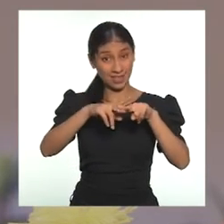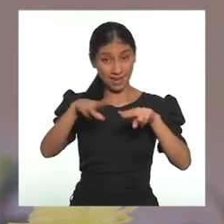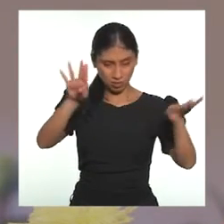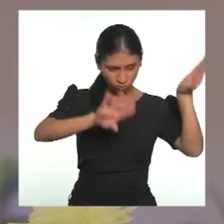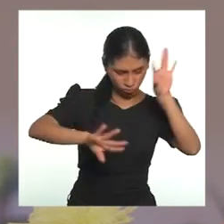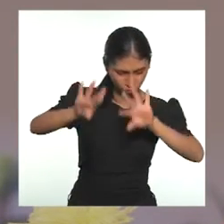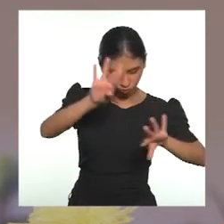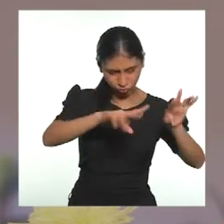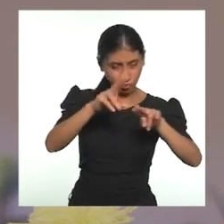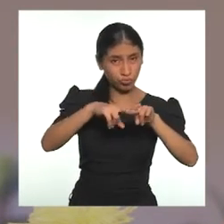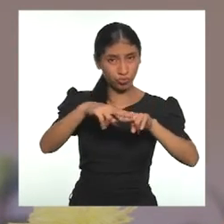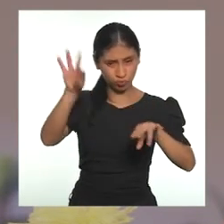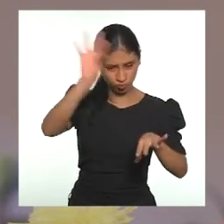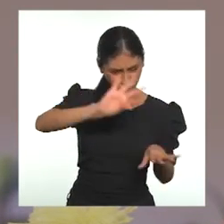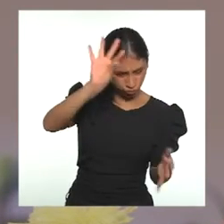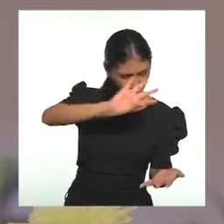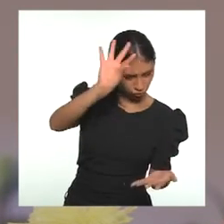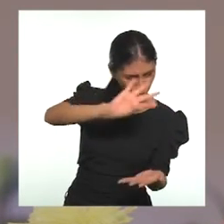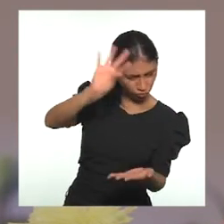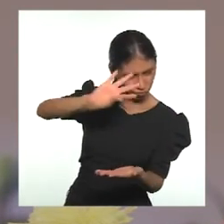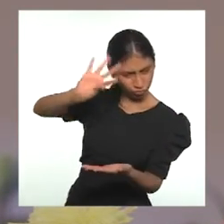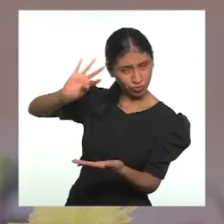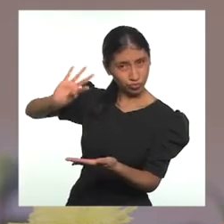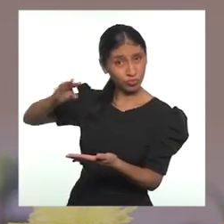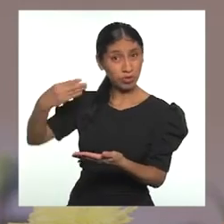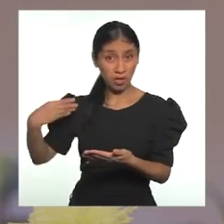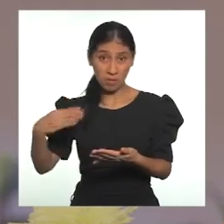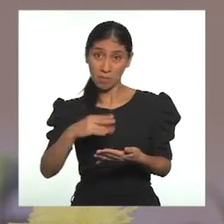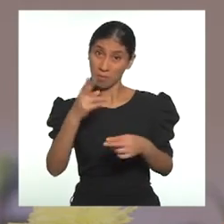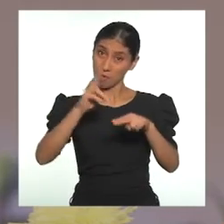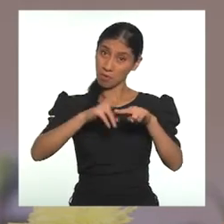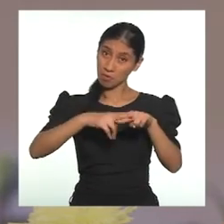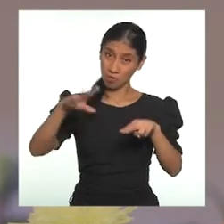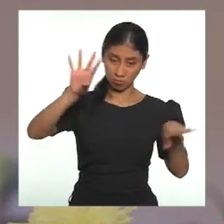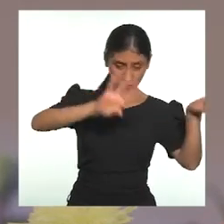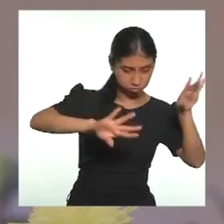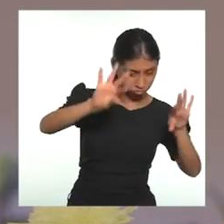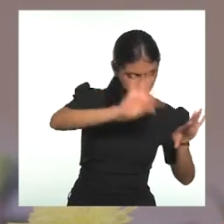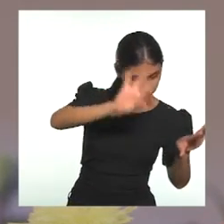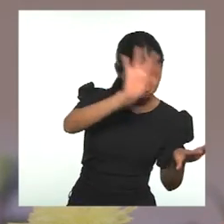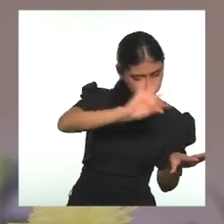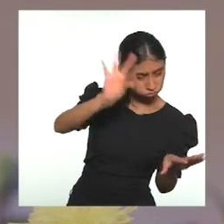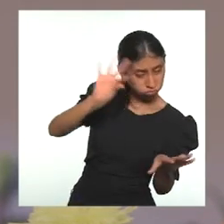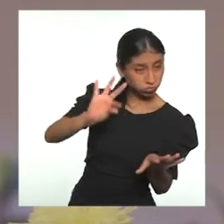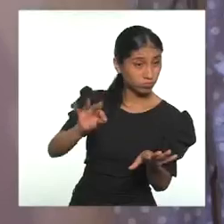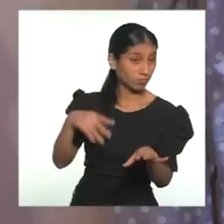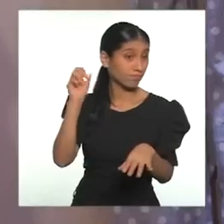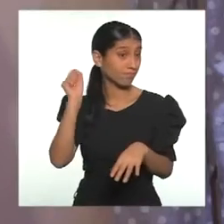sal. Debemos cubrir el pescado con sal. Sí.